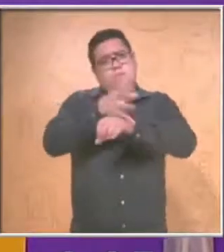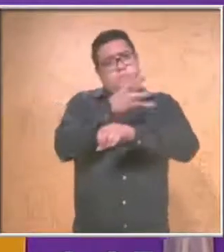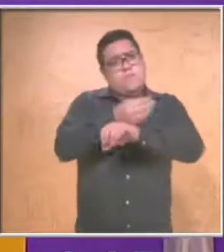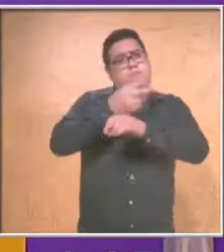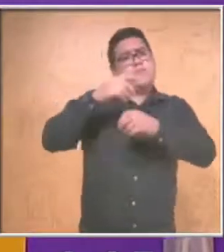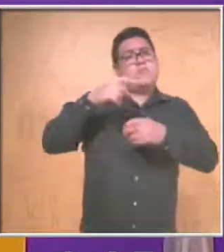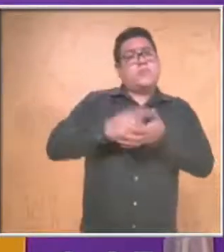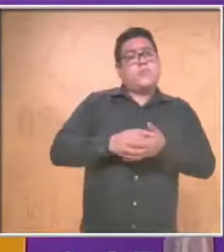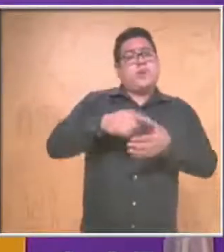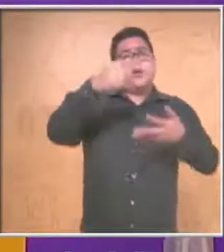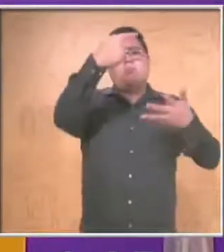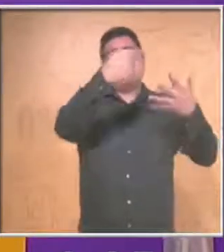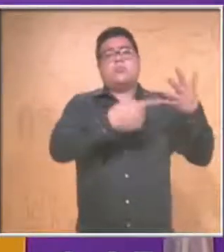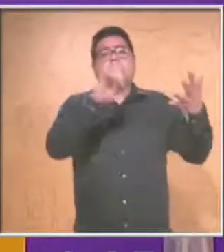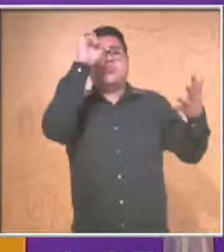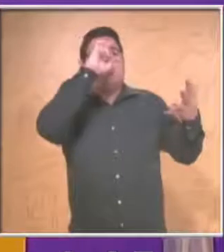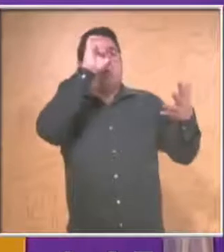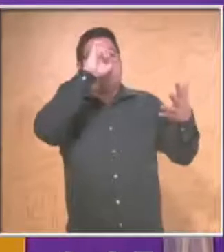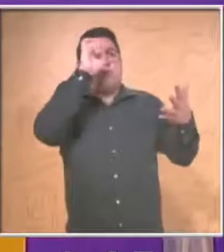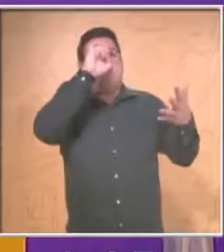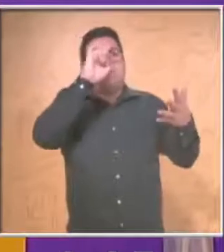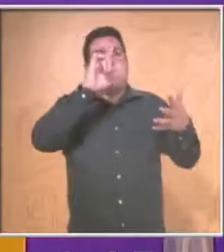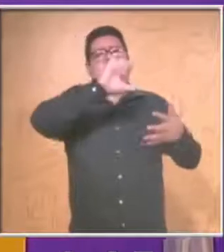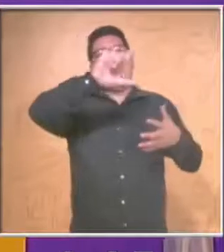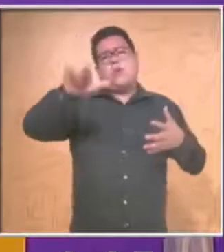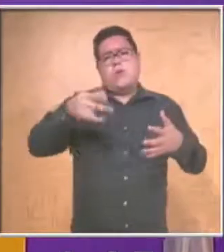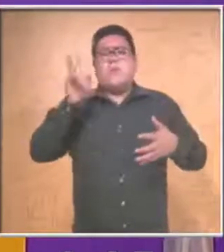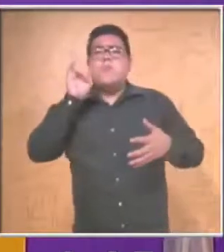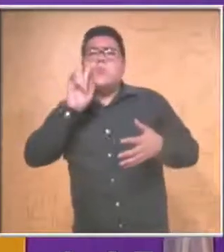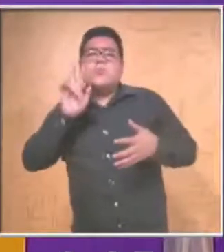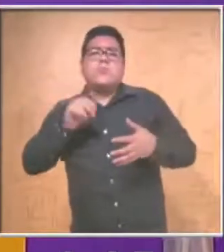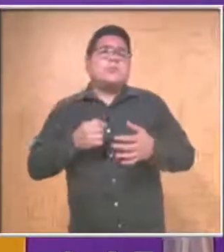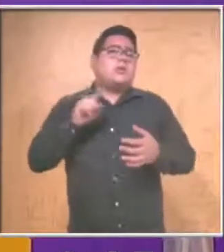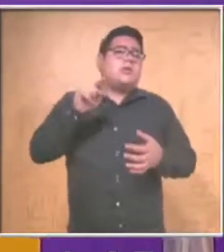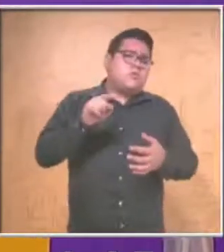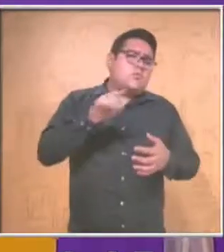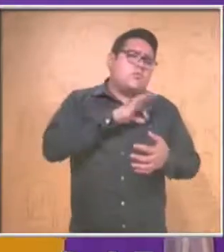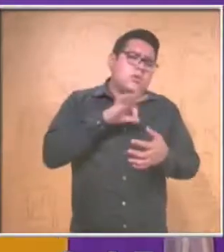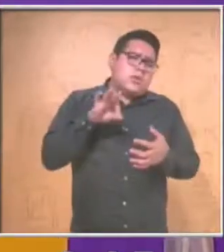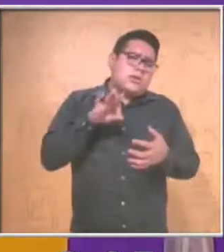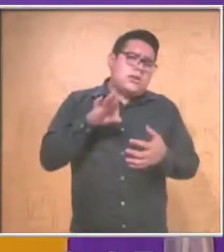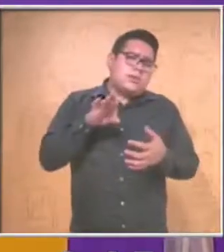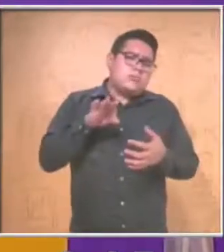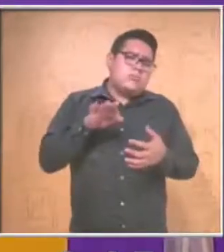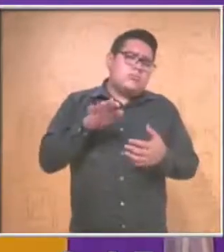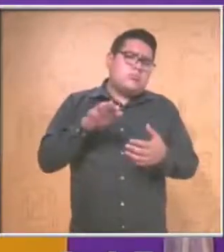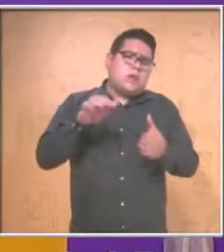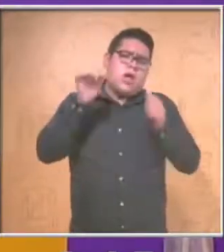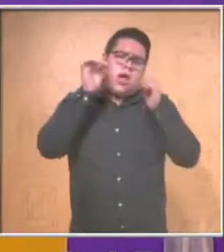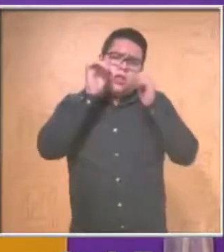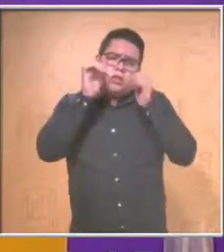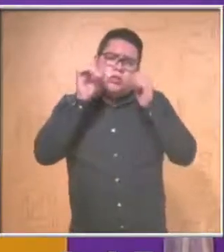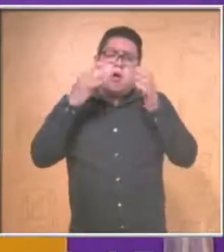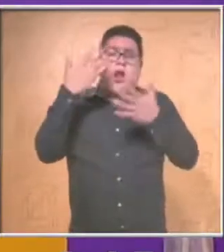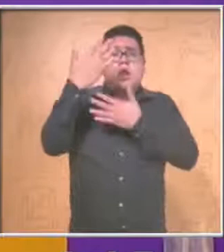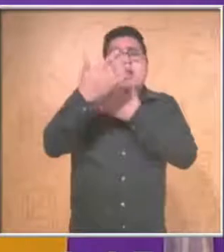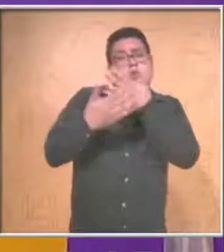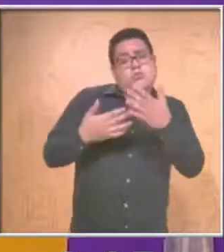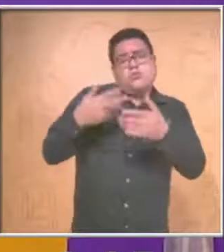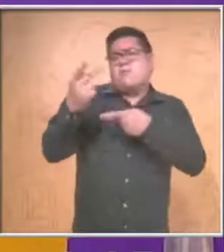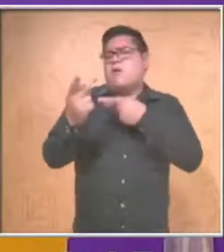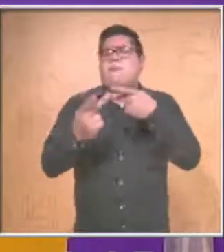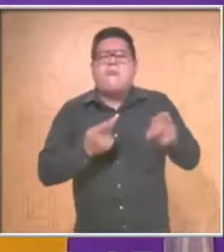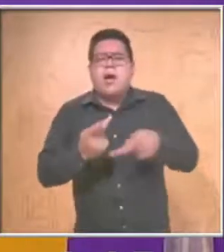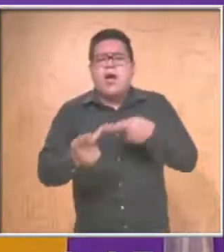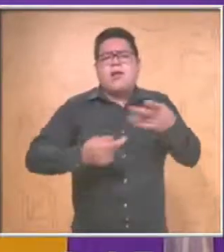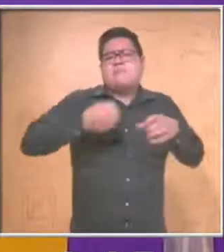también algunas cosas que van a aparecer más adelante en pantalla para que puedas hacerle espacio a tu estudio, a tu preparación